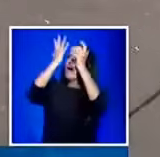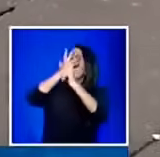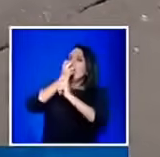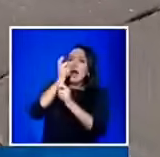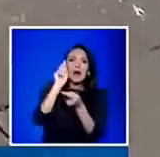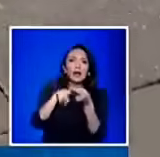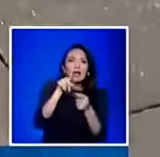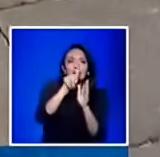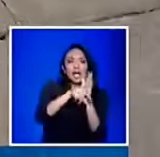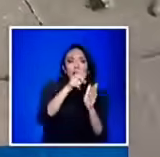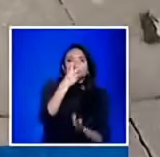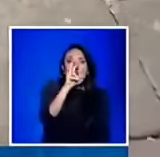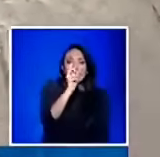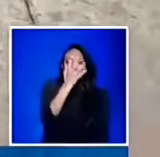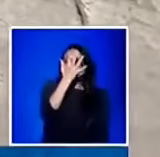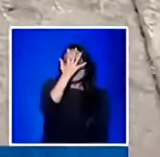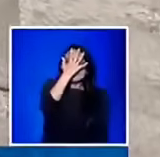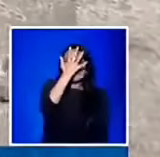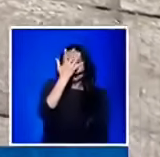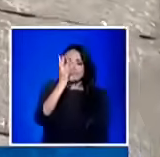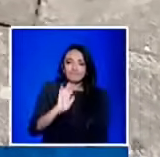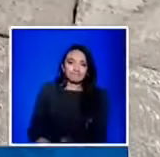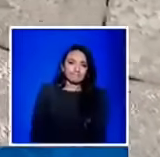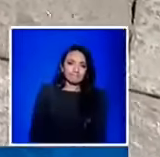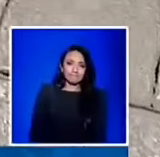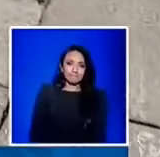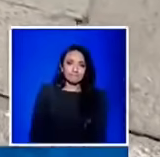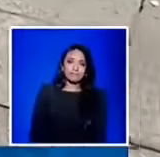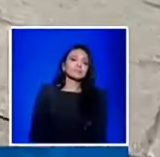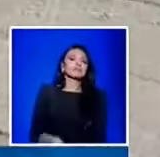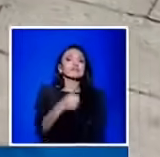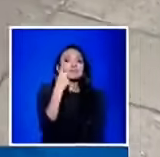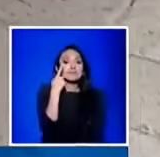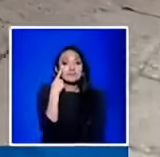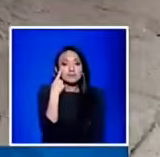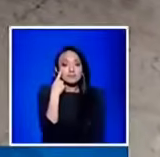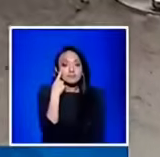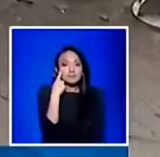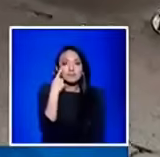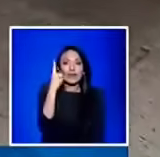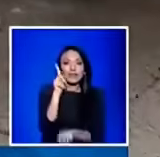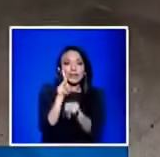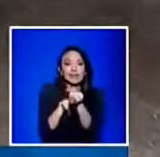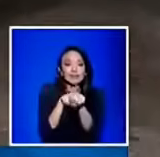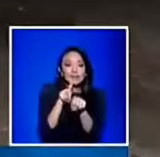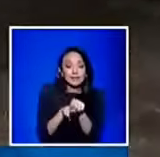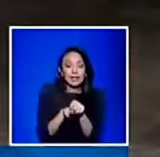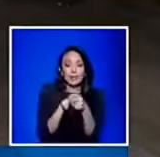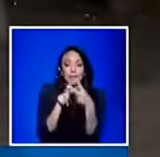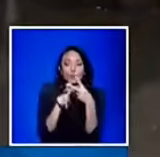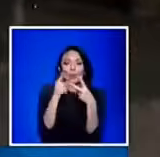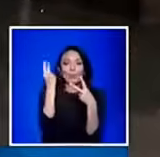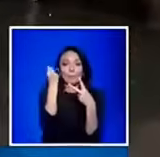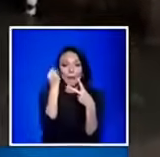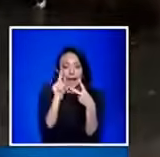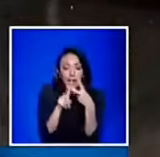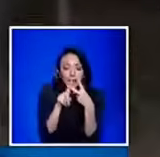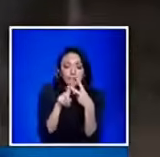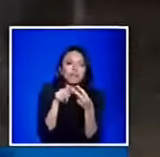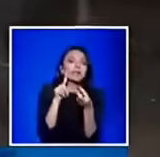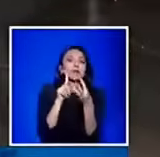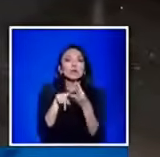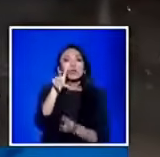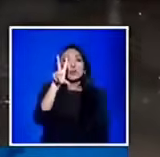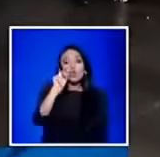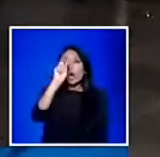o sea, es... Y mire que el reparar una piedra amerita tiempo, recursos económicos. Si usted, por ejemplo,